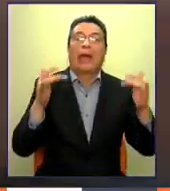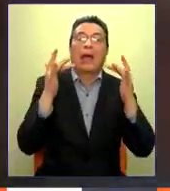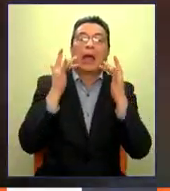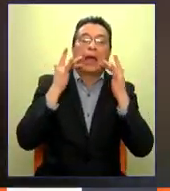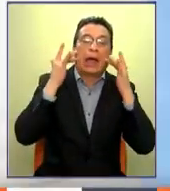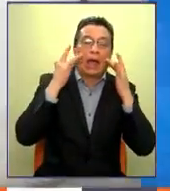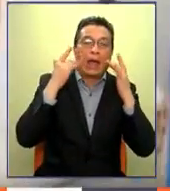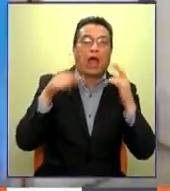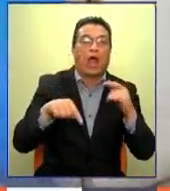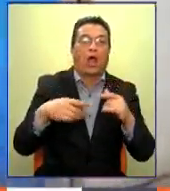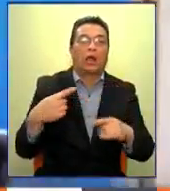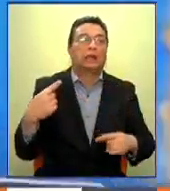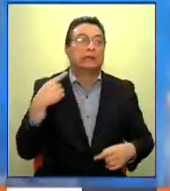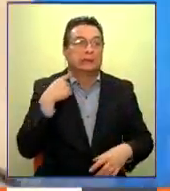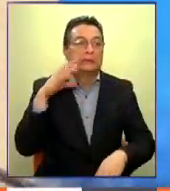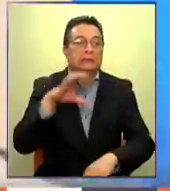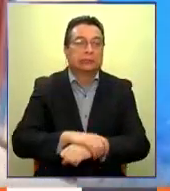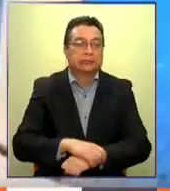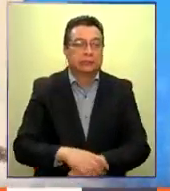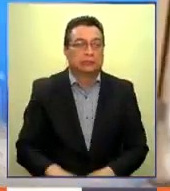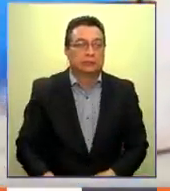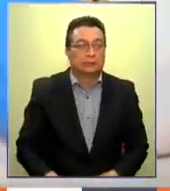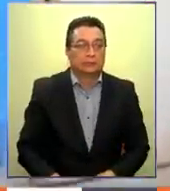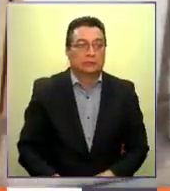de terminar. ¡Policía!